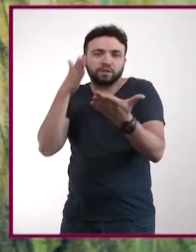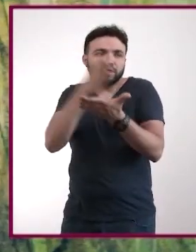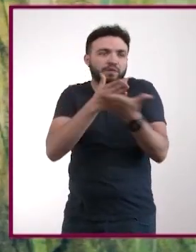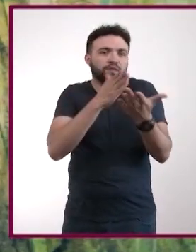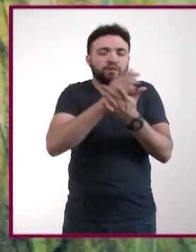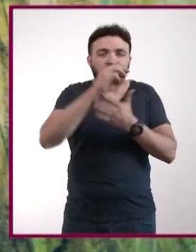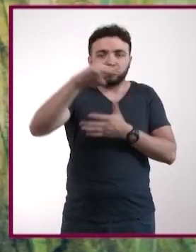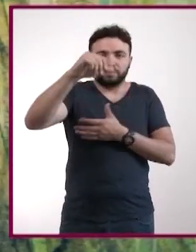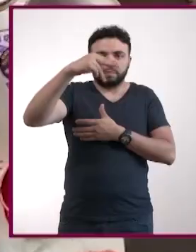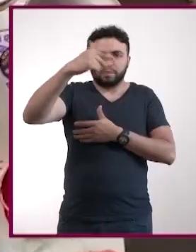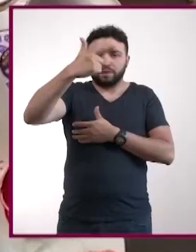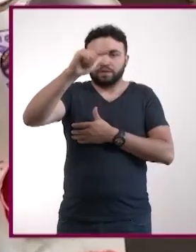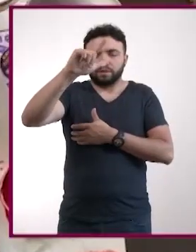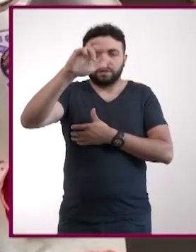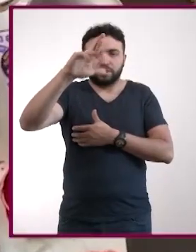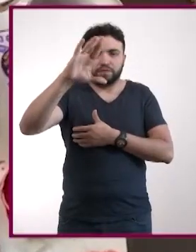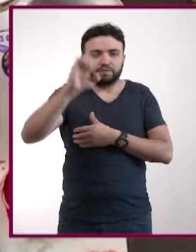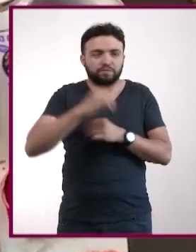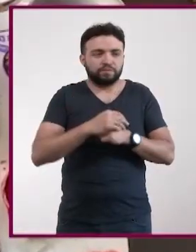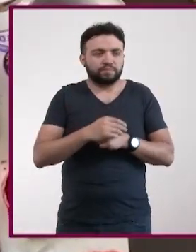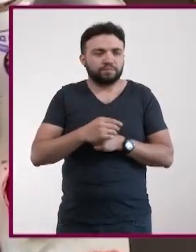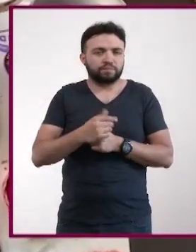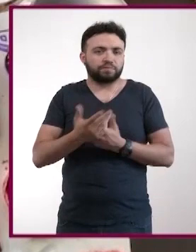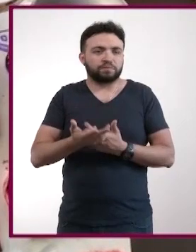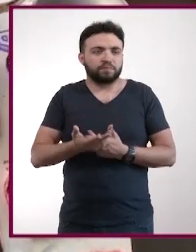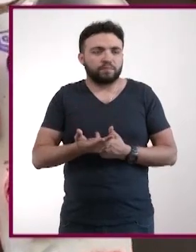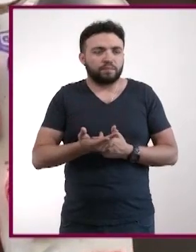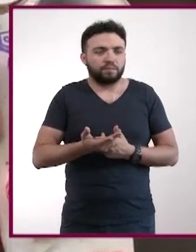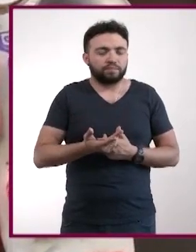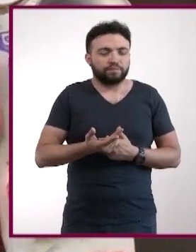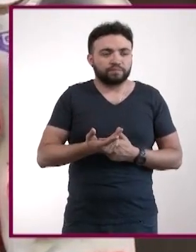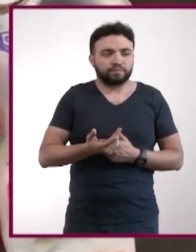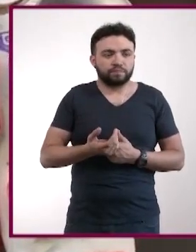manglares. Y básicamente pues es